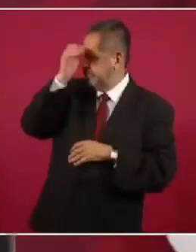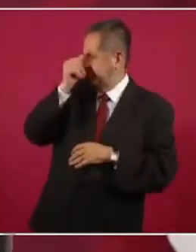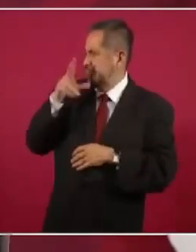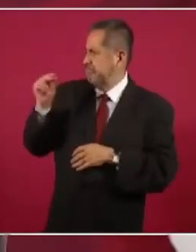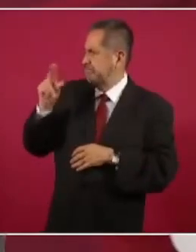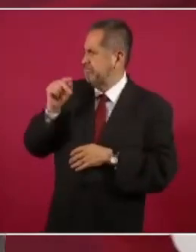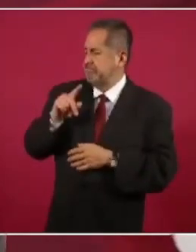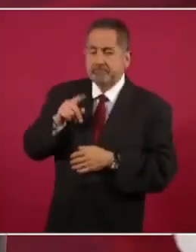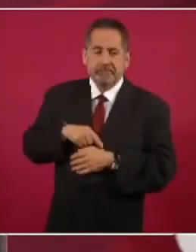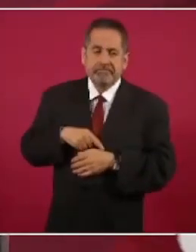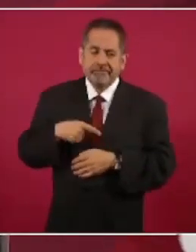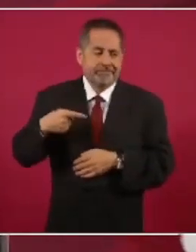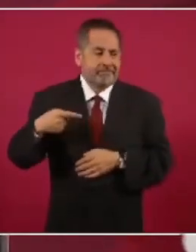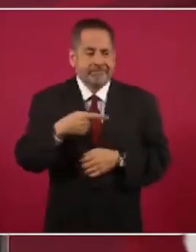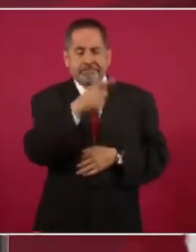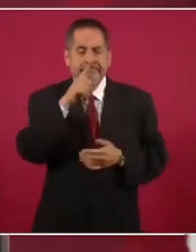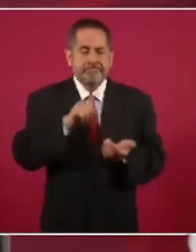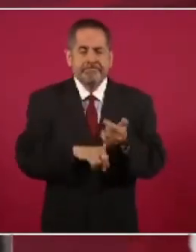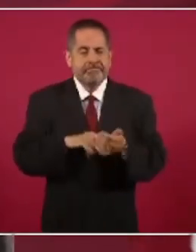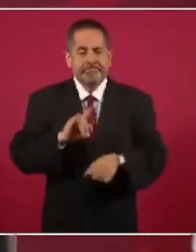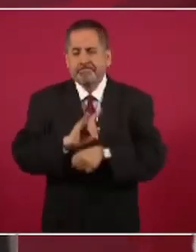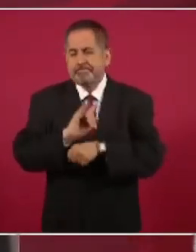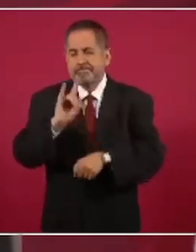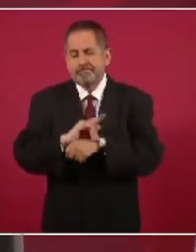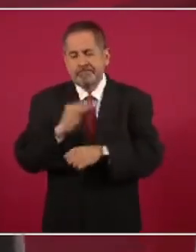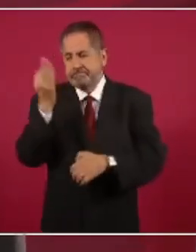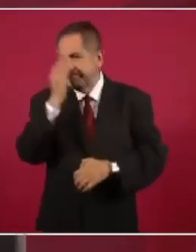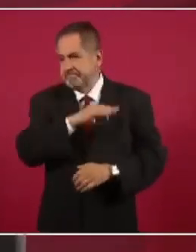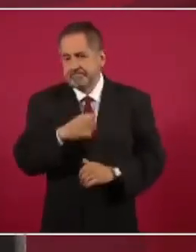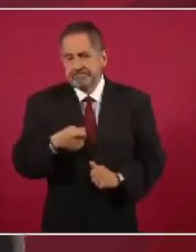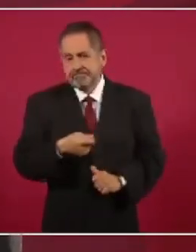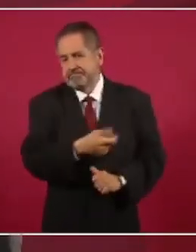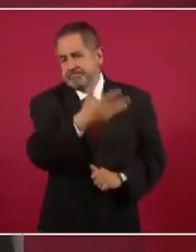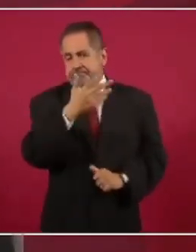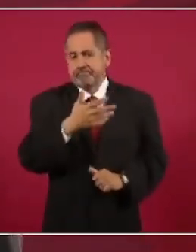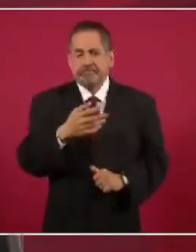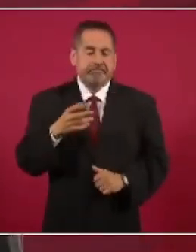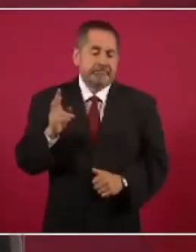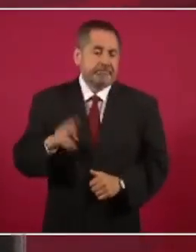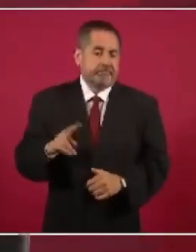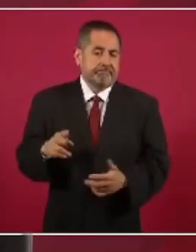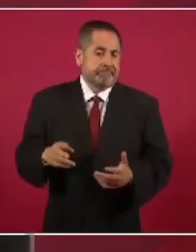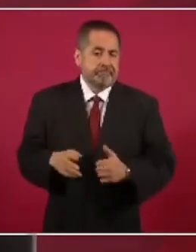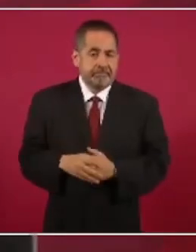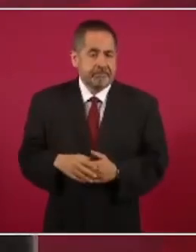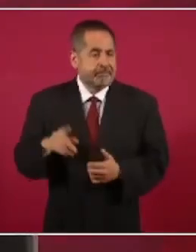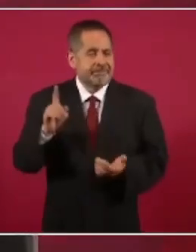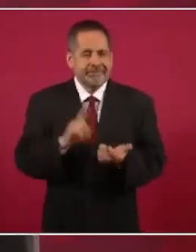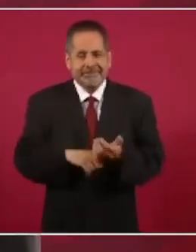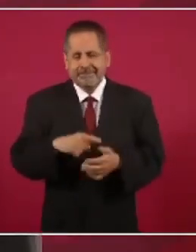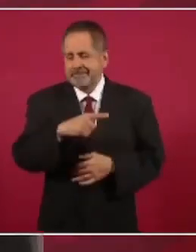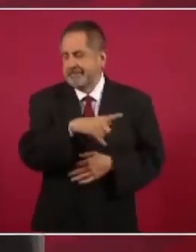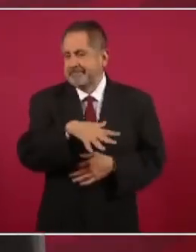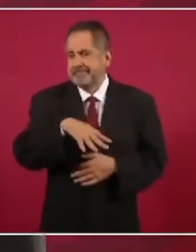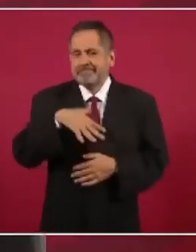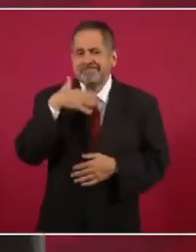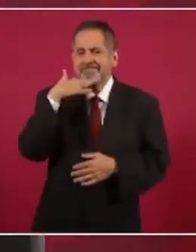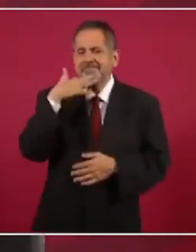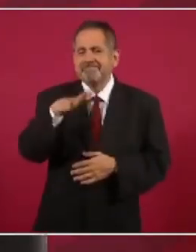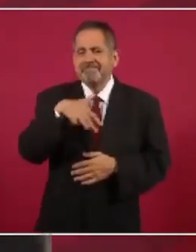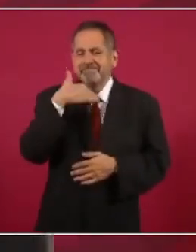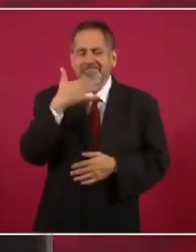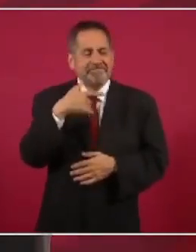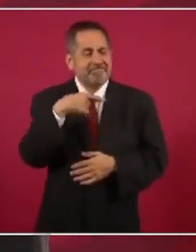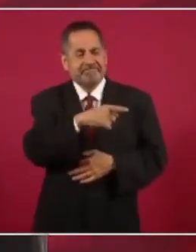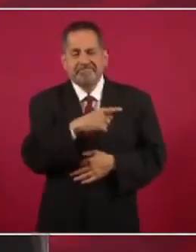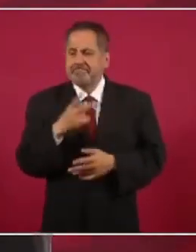unos simuladores, y lo peor, unos corruptos que se quedan